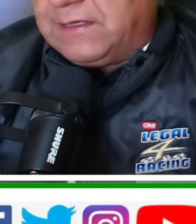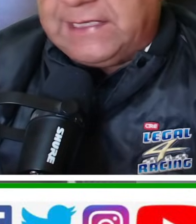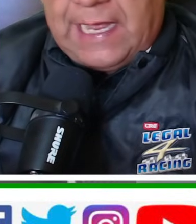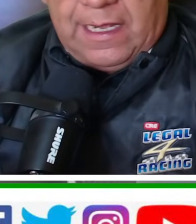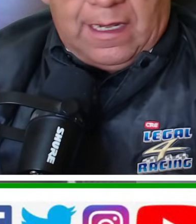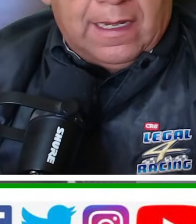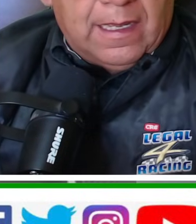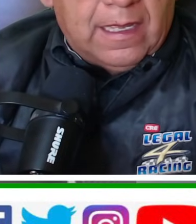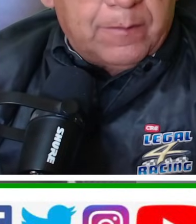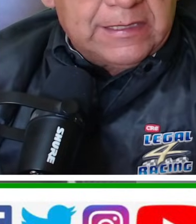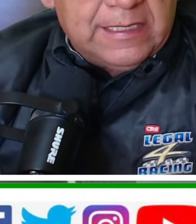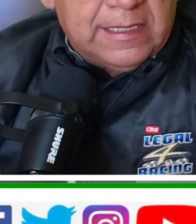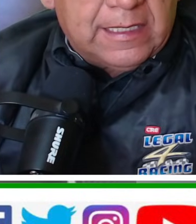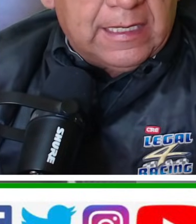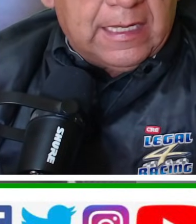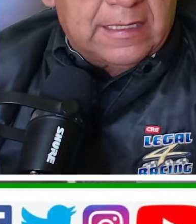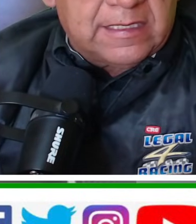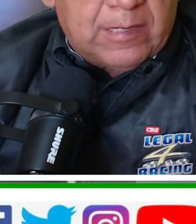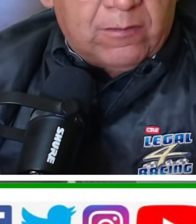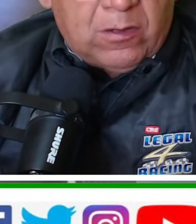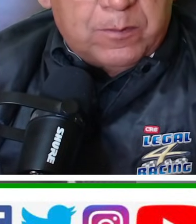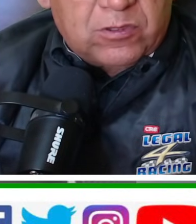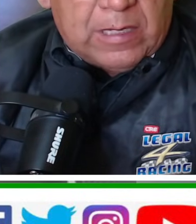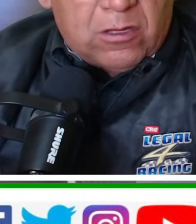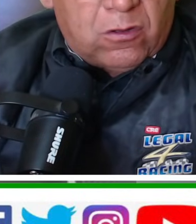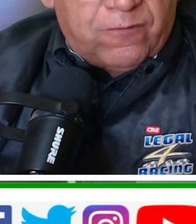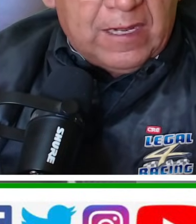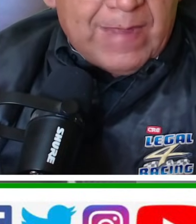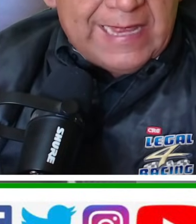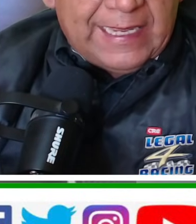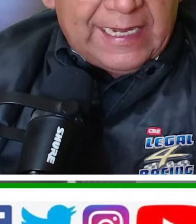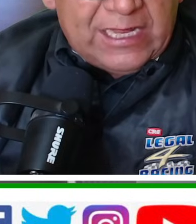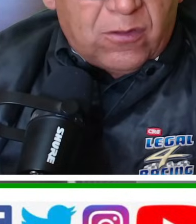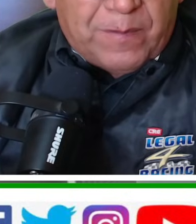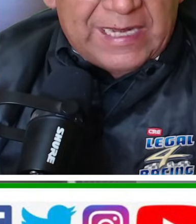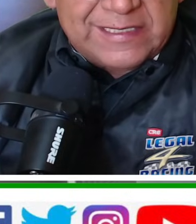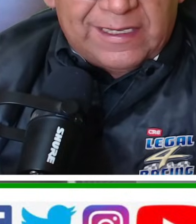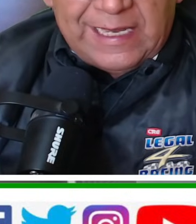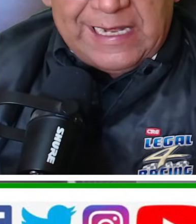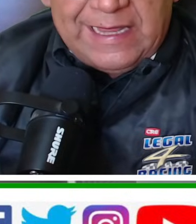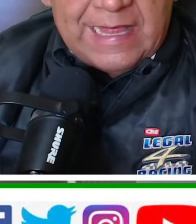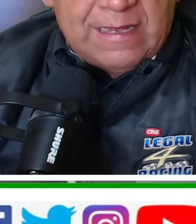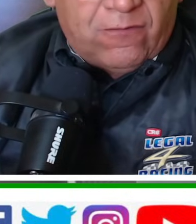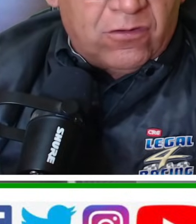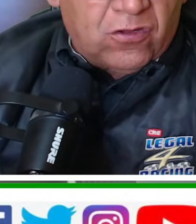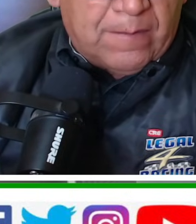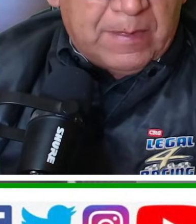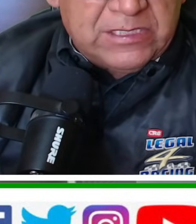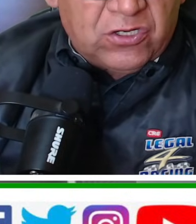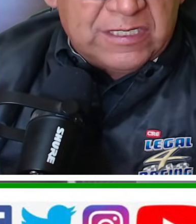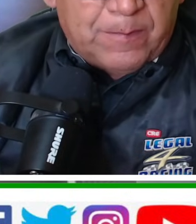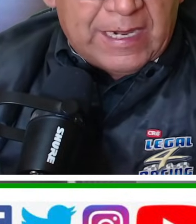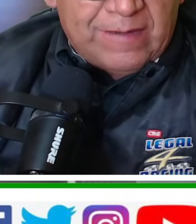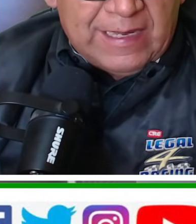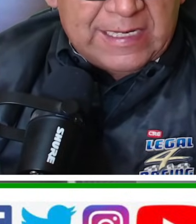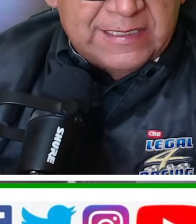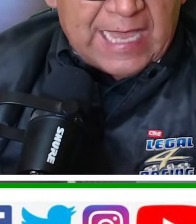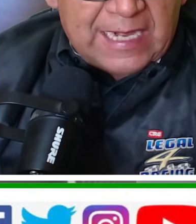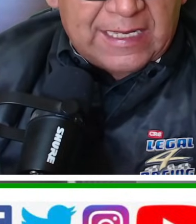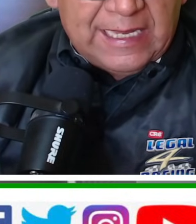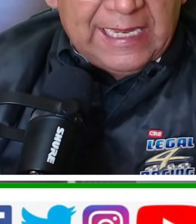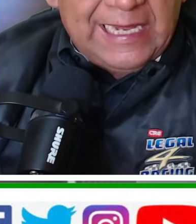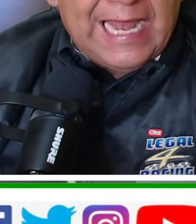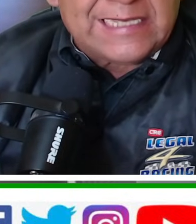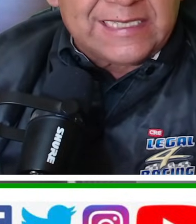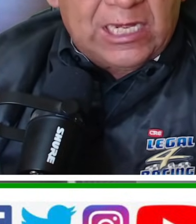Es oficial. El presidente Andrés Manuel López Obrador firma el decreto para hacer realidad el Fondo de Pensiones para el